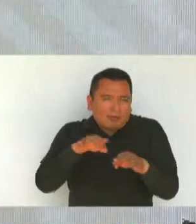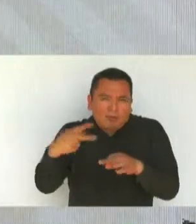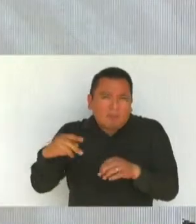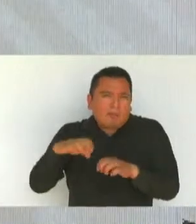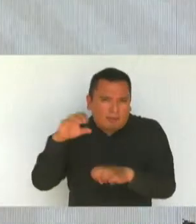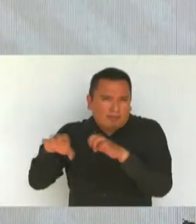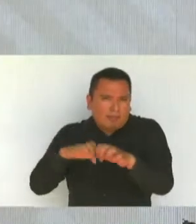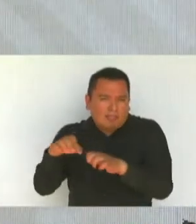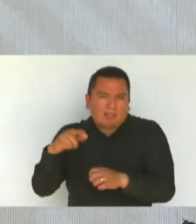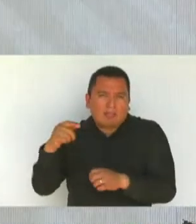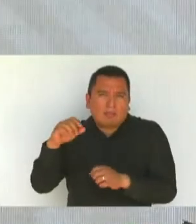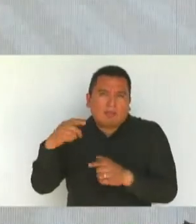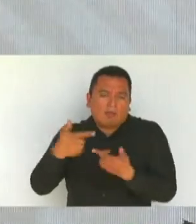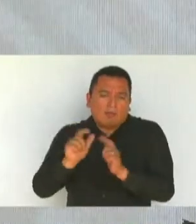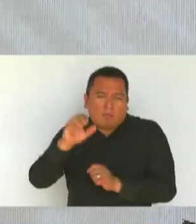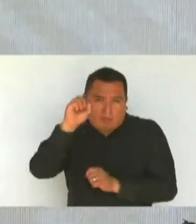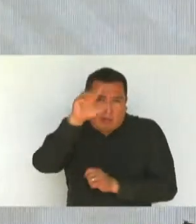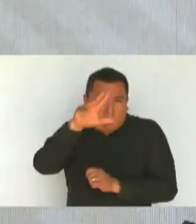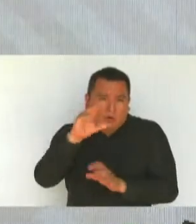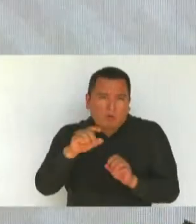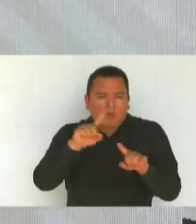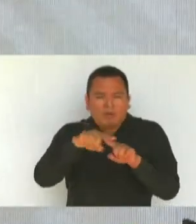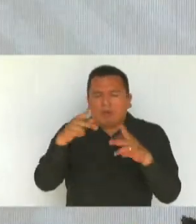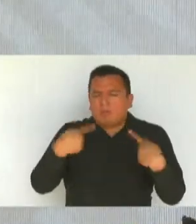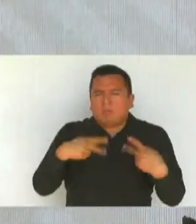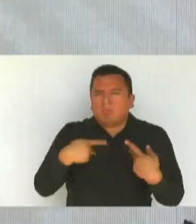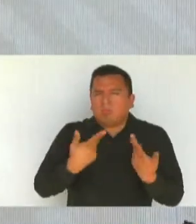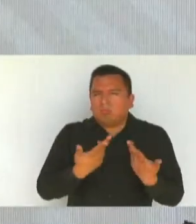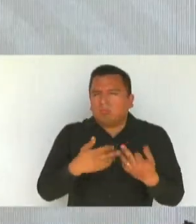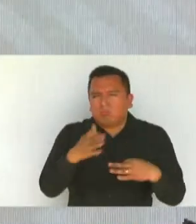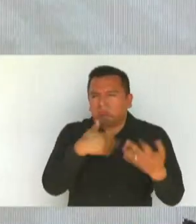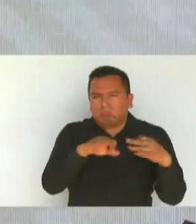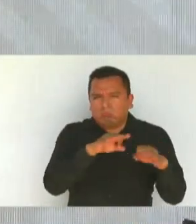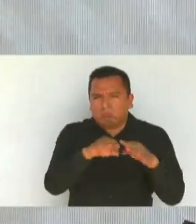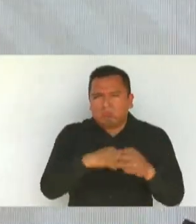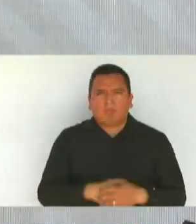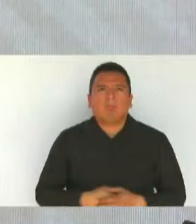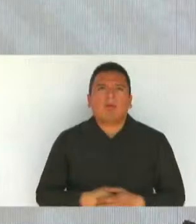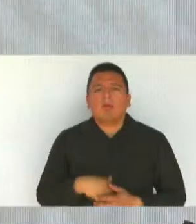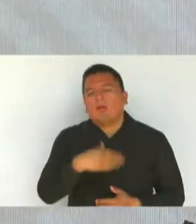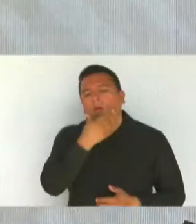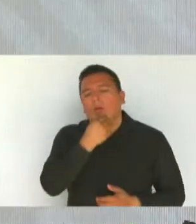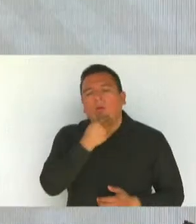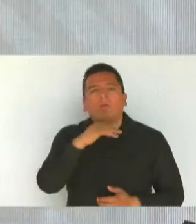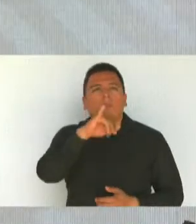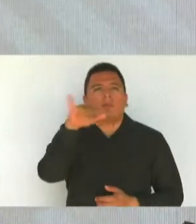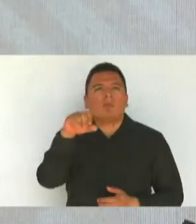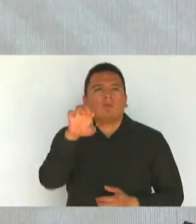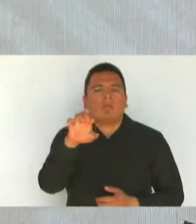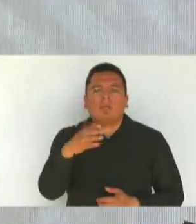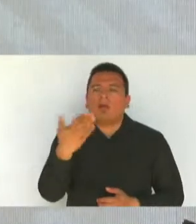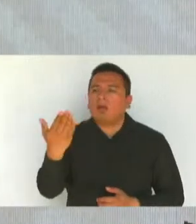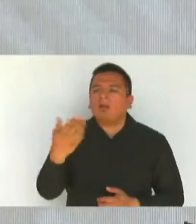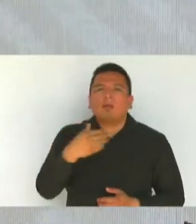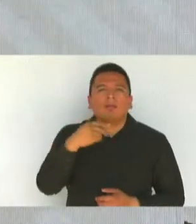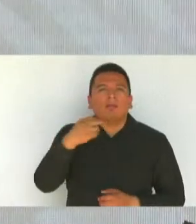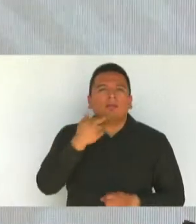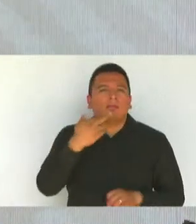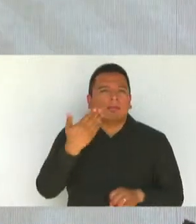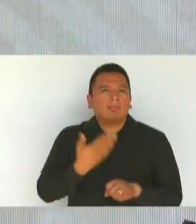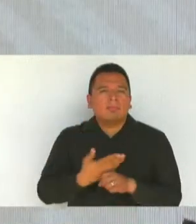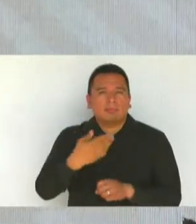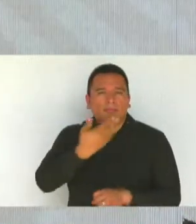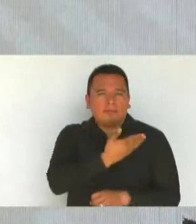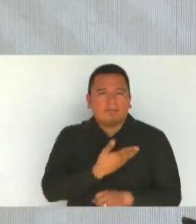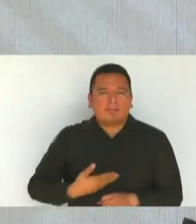privada, tanto los mineros como de forma general, José y nuestro presidente de la industria minera, la senadora y